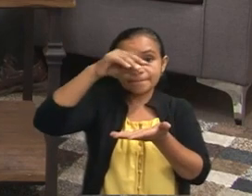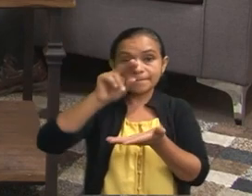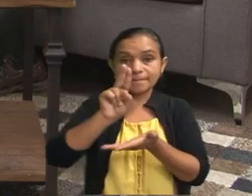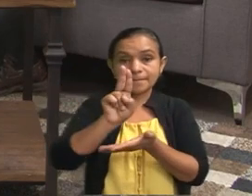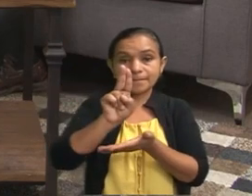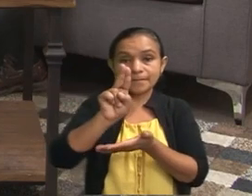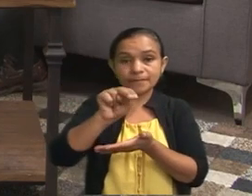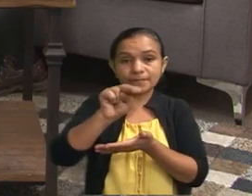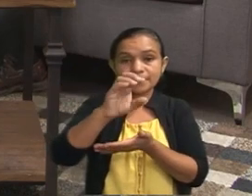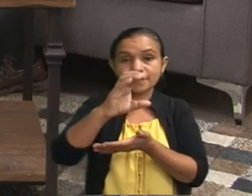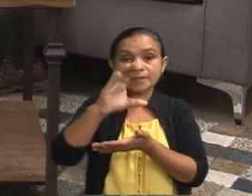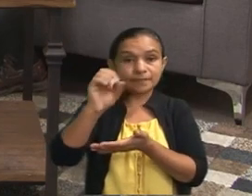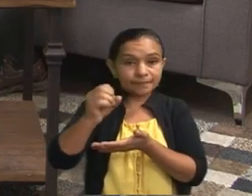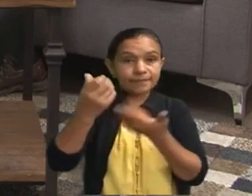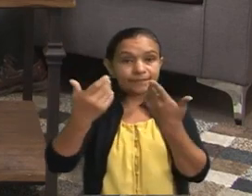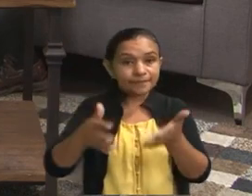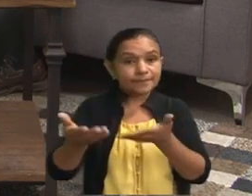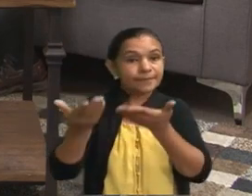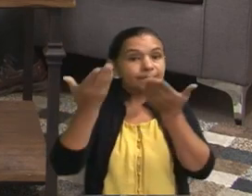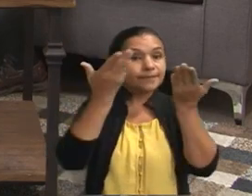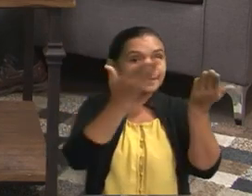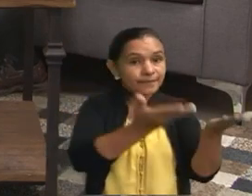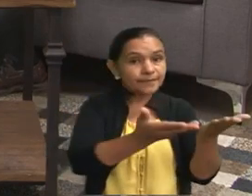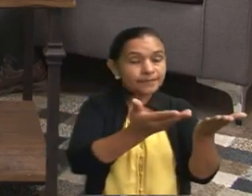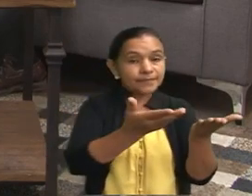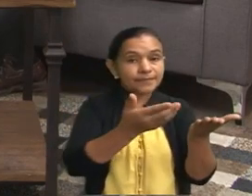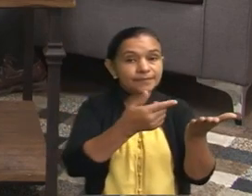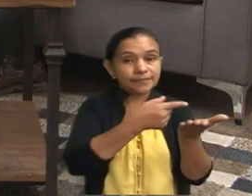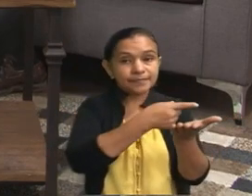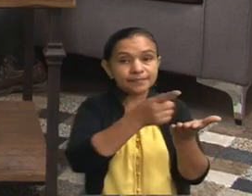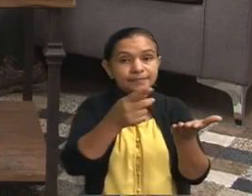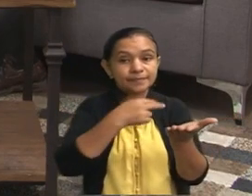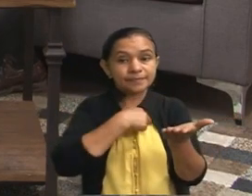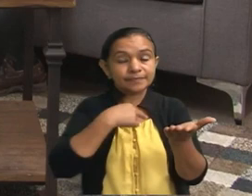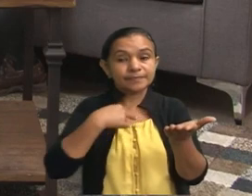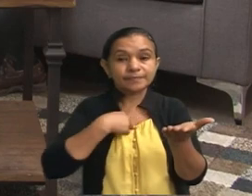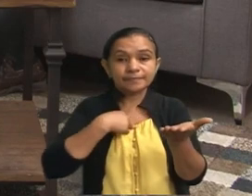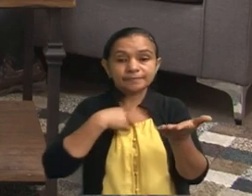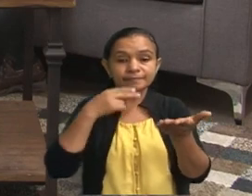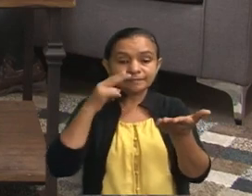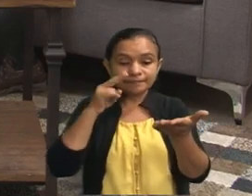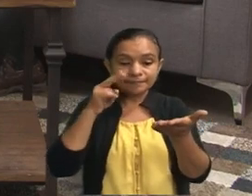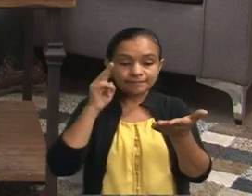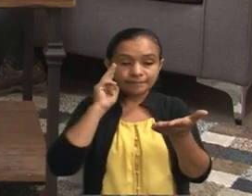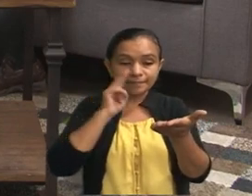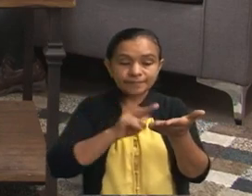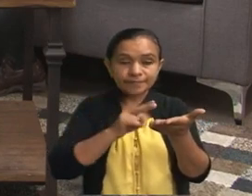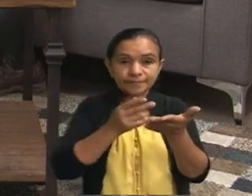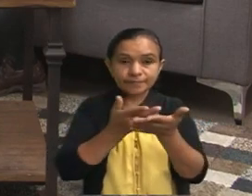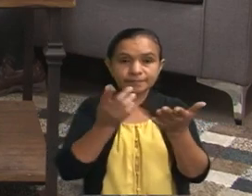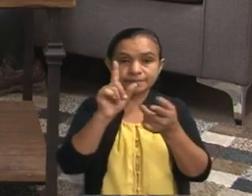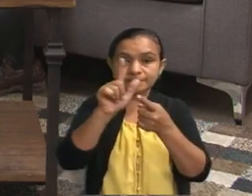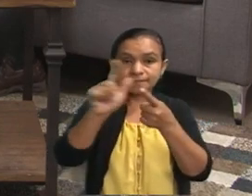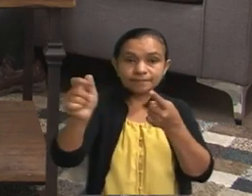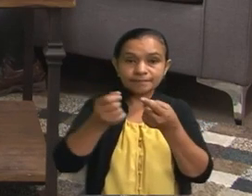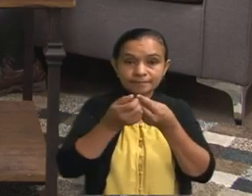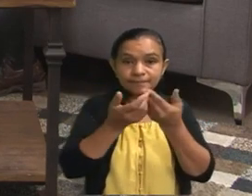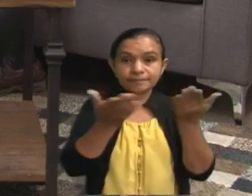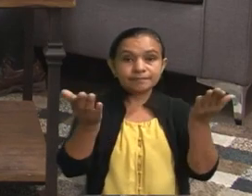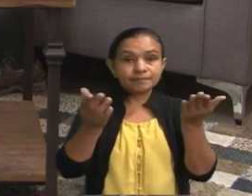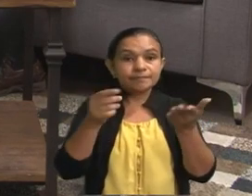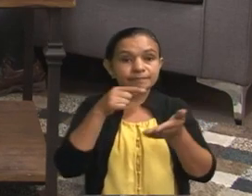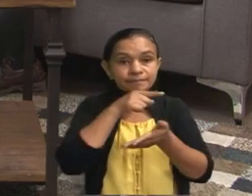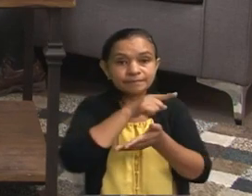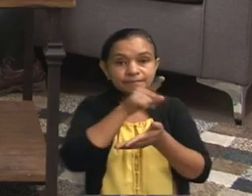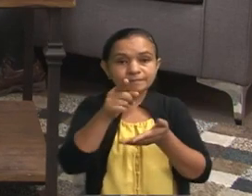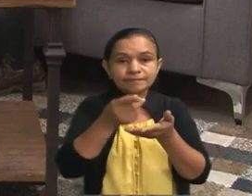Ok. Entonces, ellos lo publicaron hace como un mes y ellos